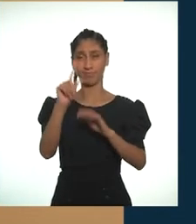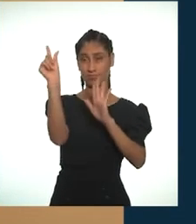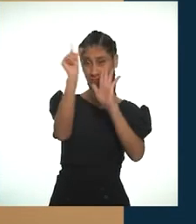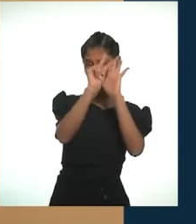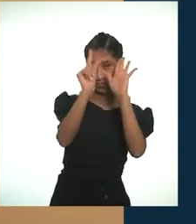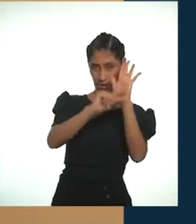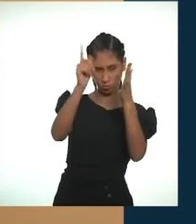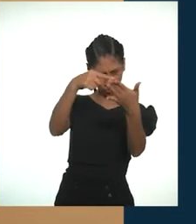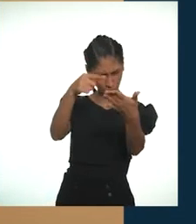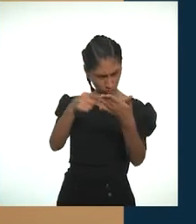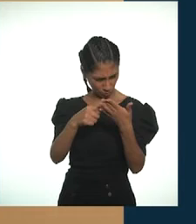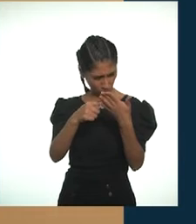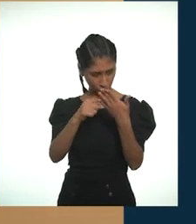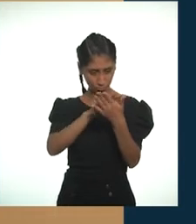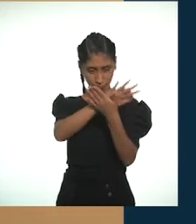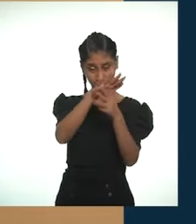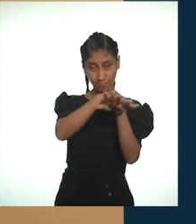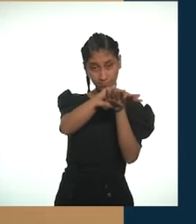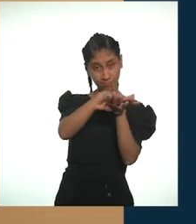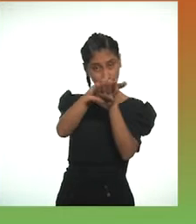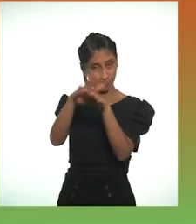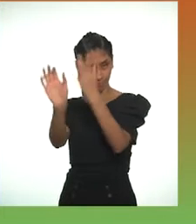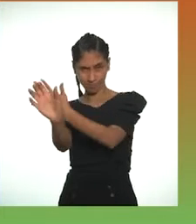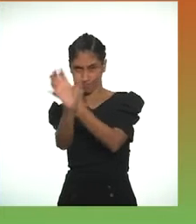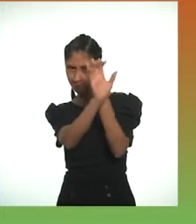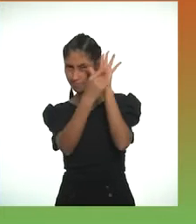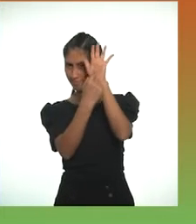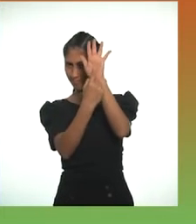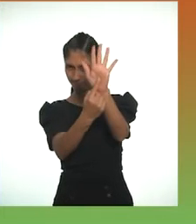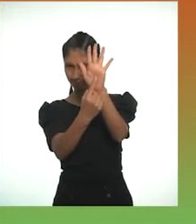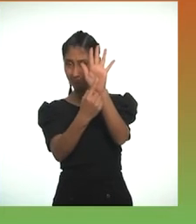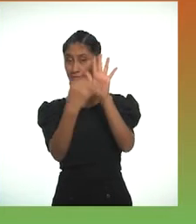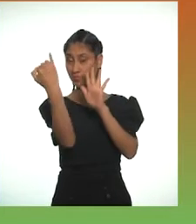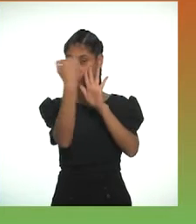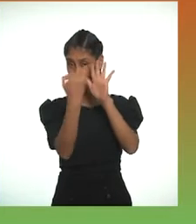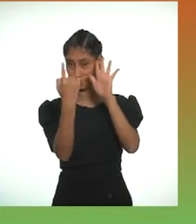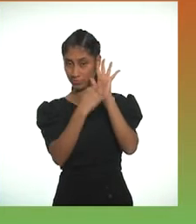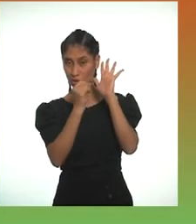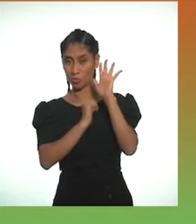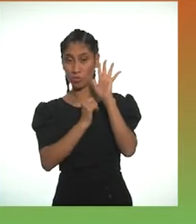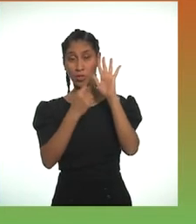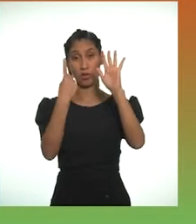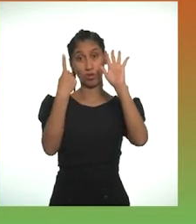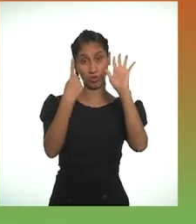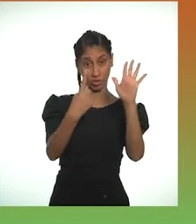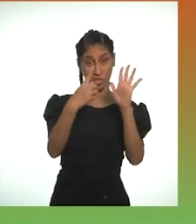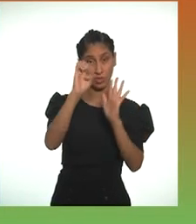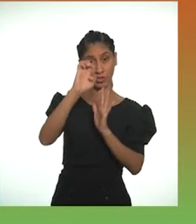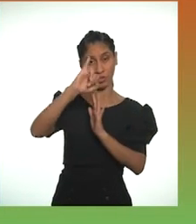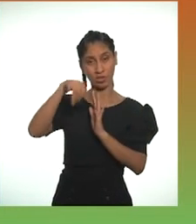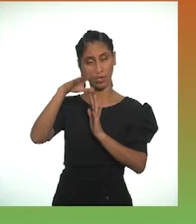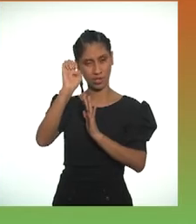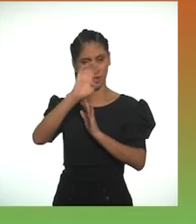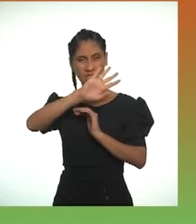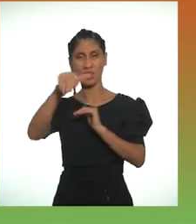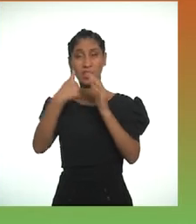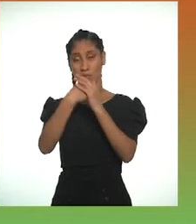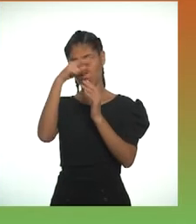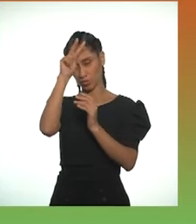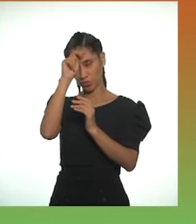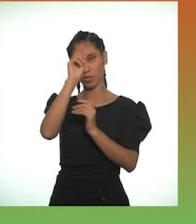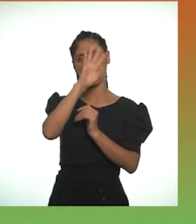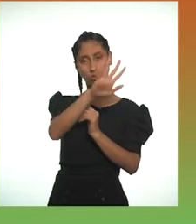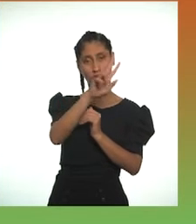Gráfico recibido. Proyectando imagen. Aquí podemos ver los 6 ejes del Bicentenario, sobre